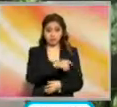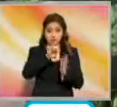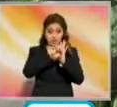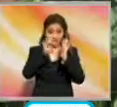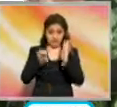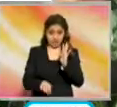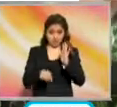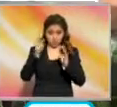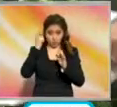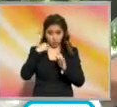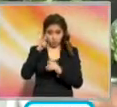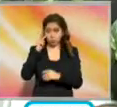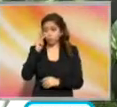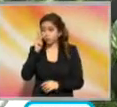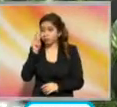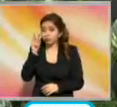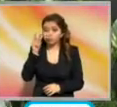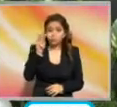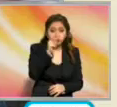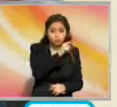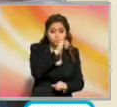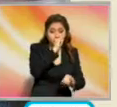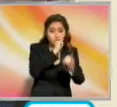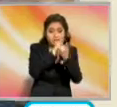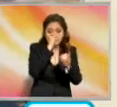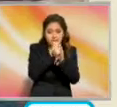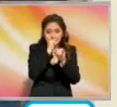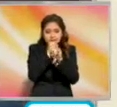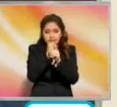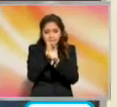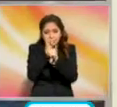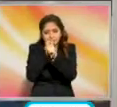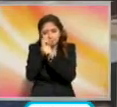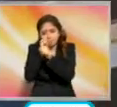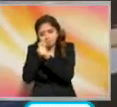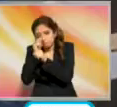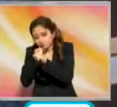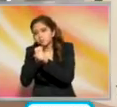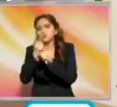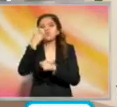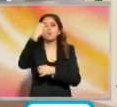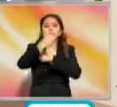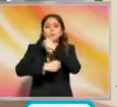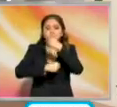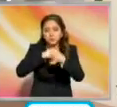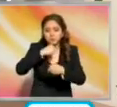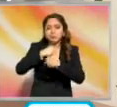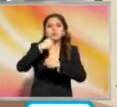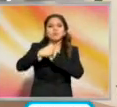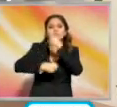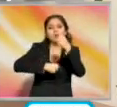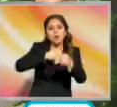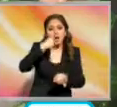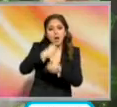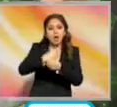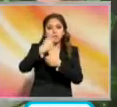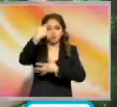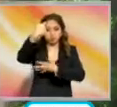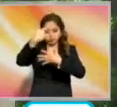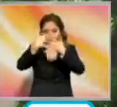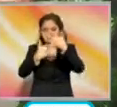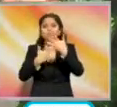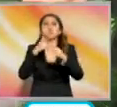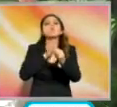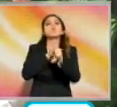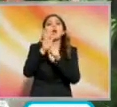de pescado que miran la búsqueda de todos, ¿no? Sí. Hacen un recuento muy interesante todos los años de qué es lo que más buscó la